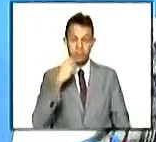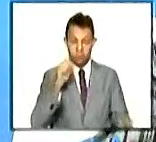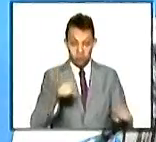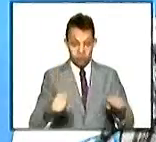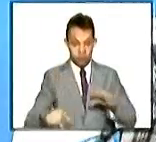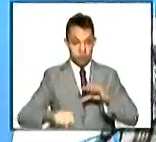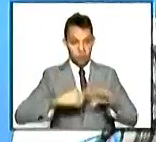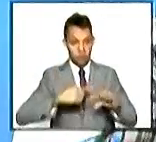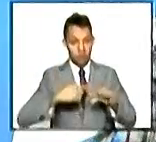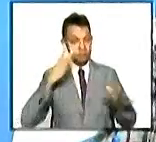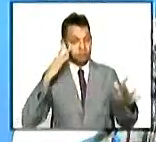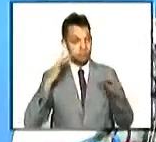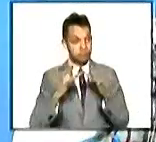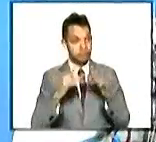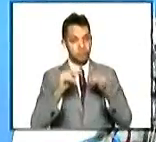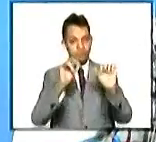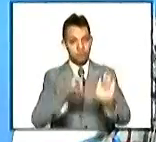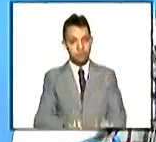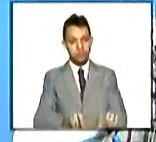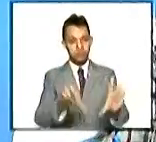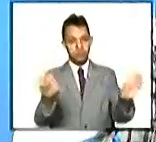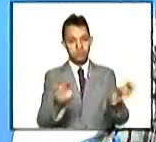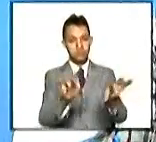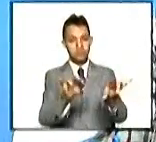317-459-5475, mejor en internet